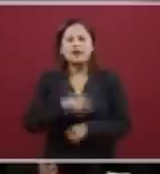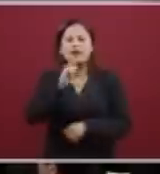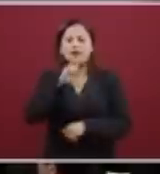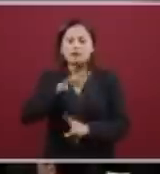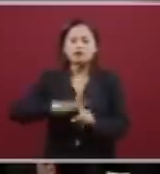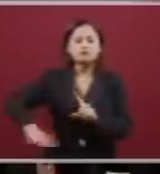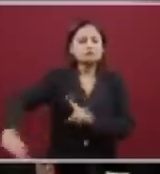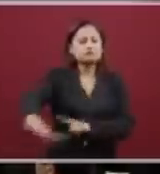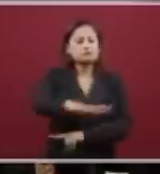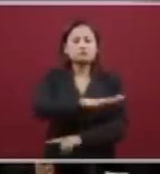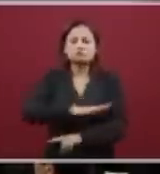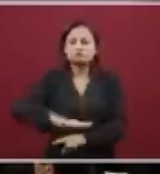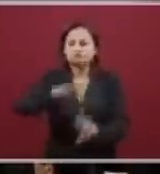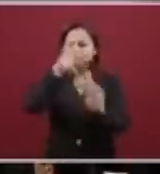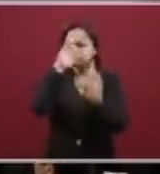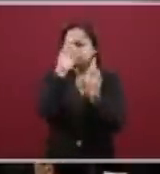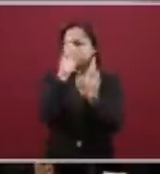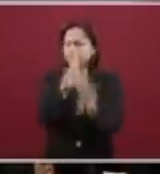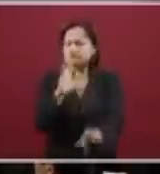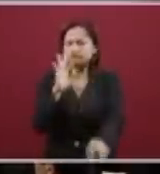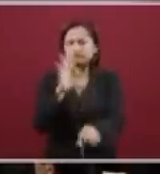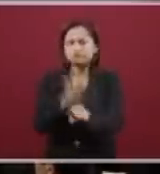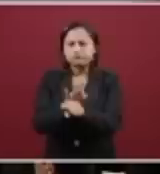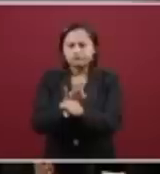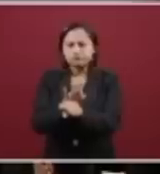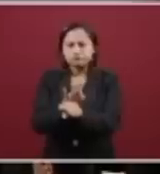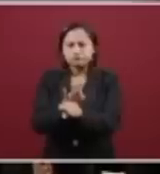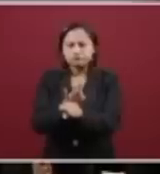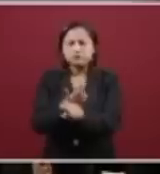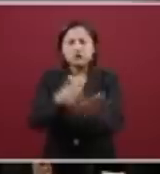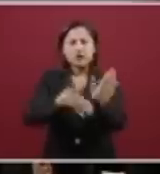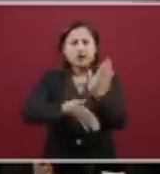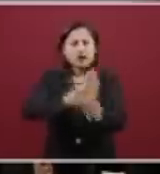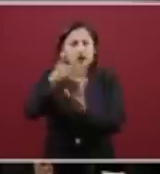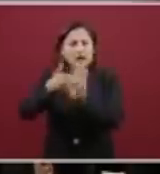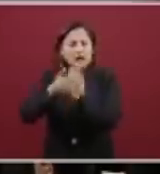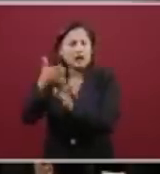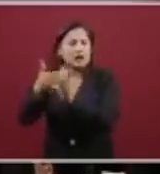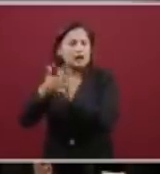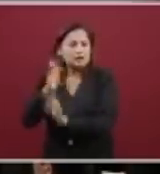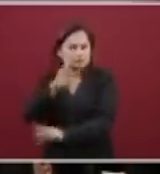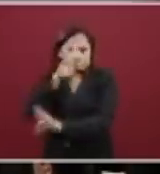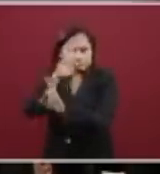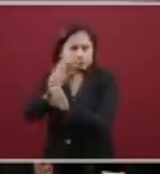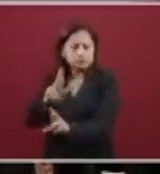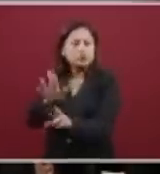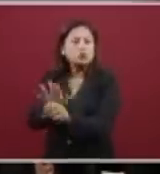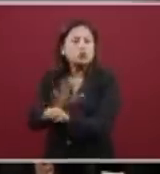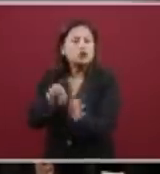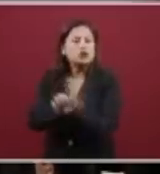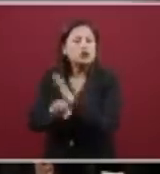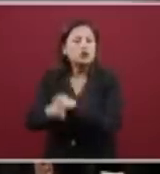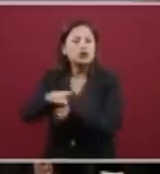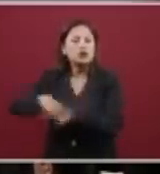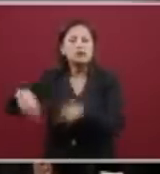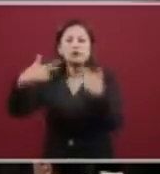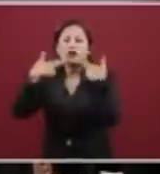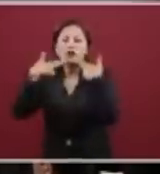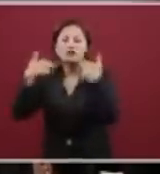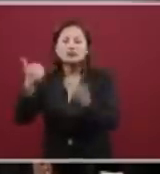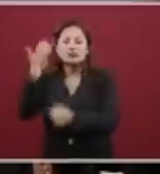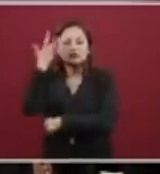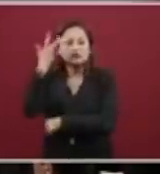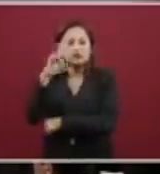respetuoso de su entorno que respeta a la arquitectura existente como es el caso de la hacienda de santa lucia